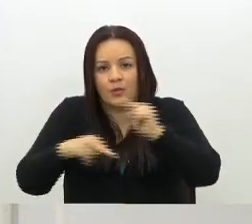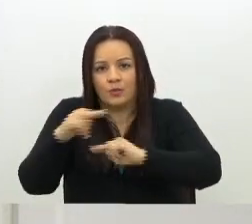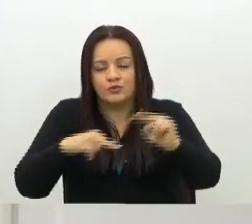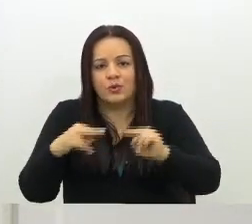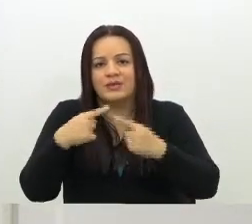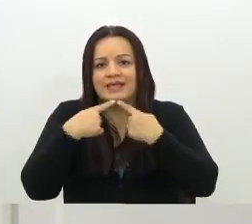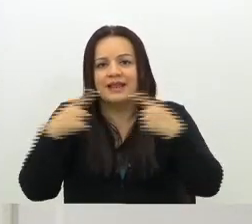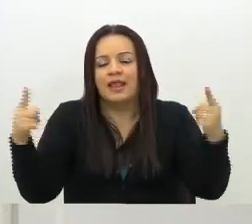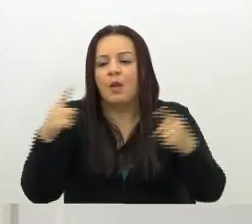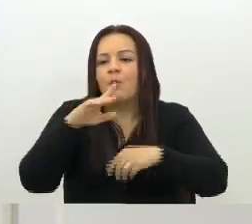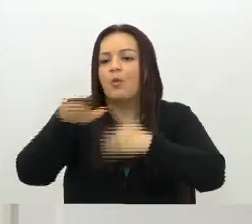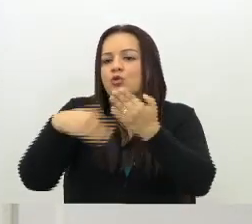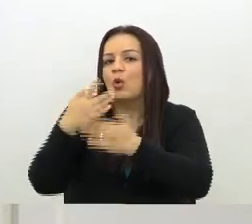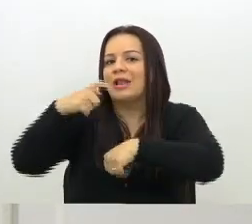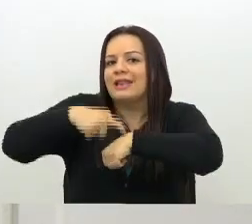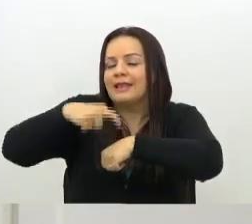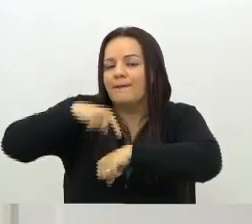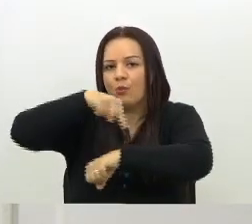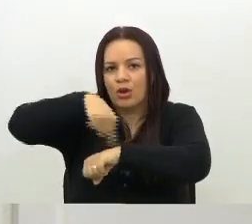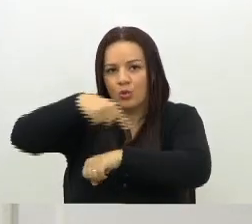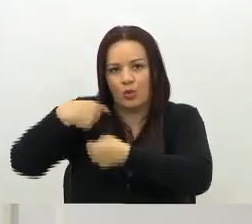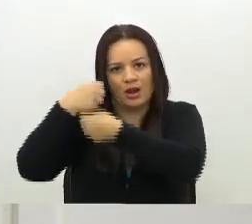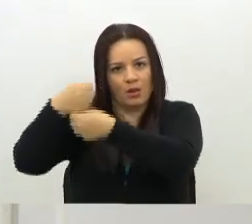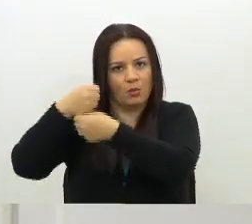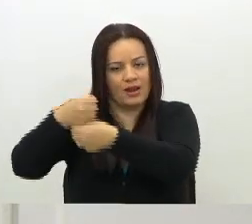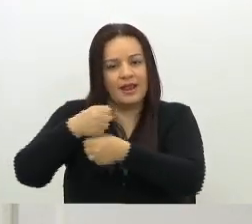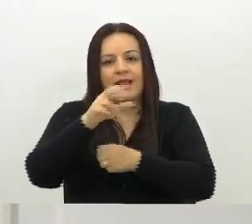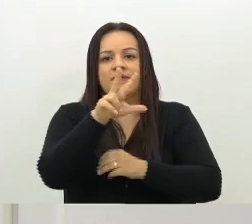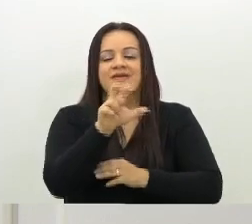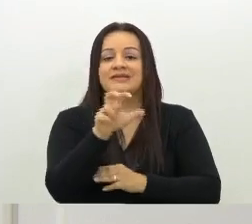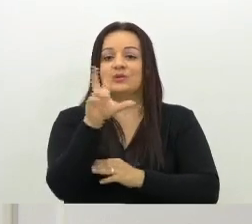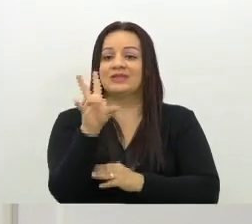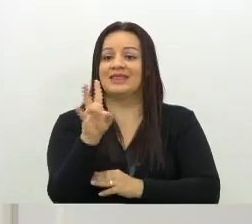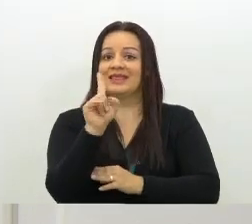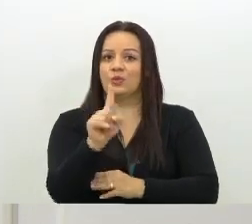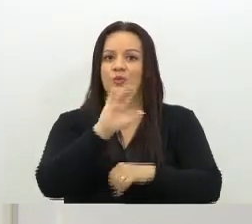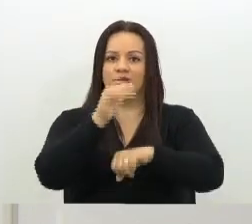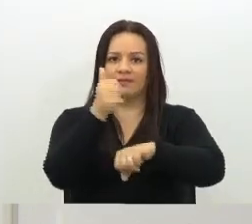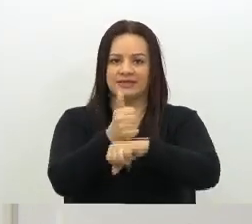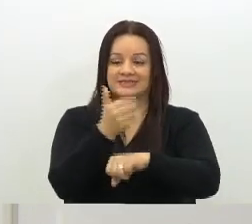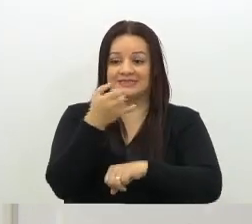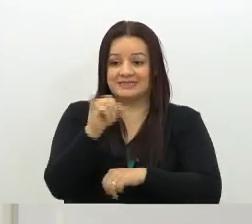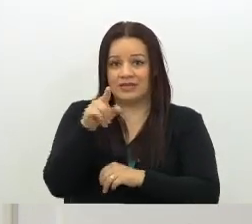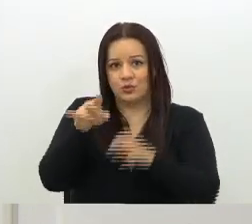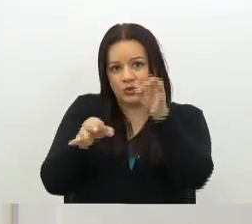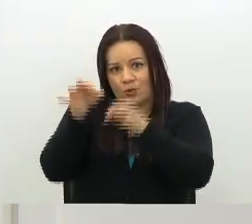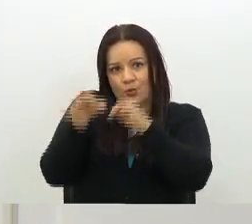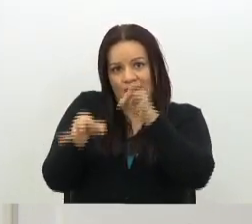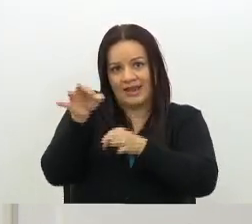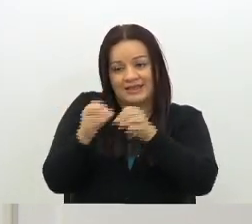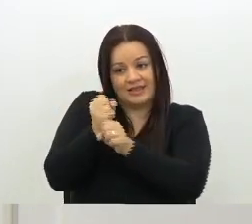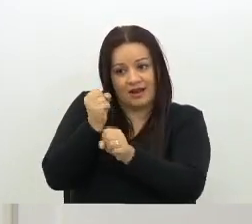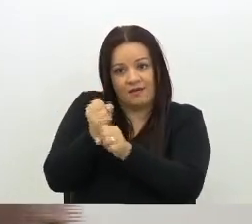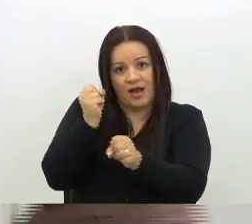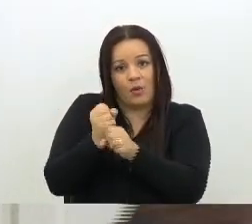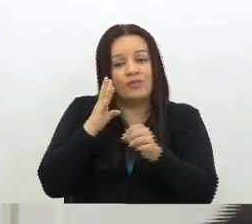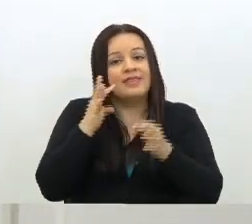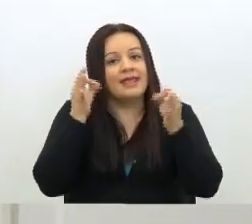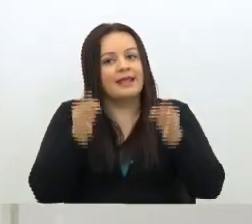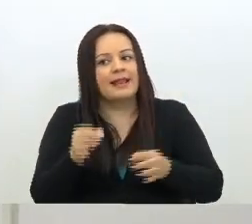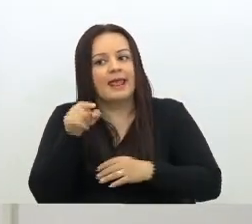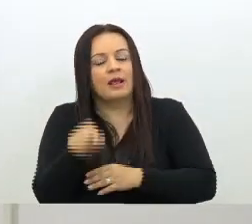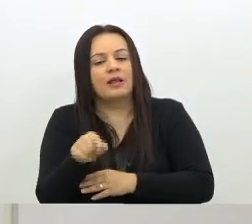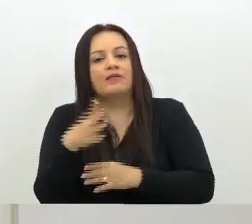todo el tiempo que ella dure. Y el artículo 371 establecía, si los tribunales de trabajo declaran que los motivos de una huelga